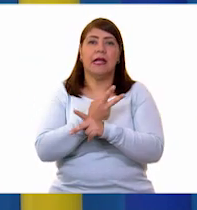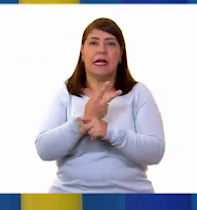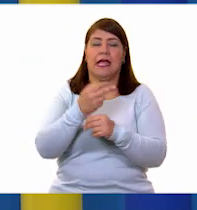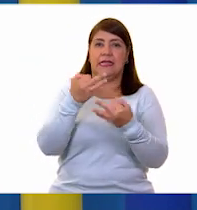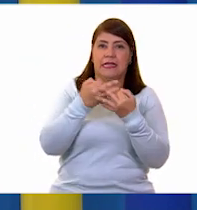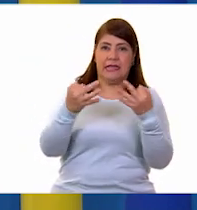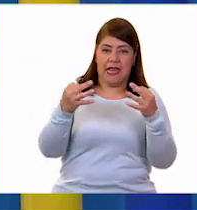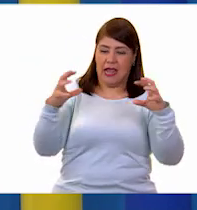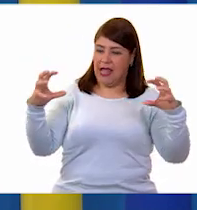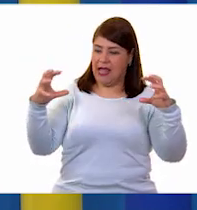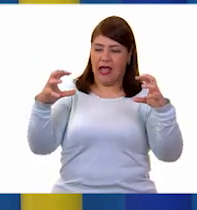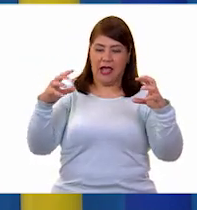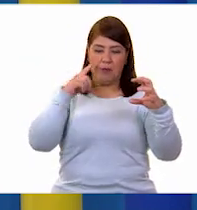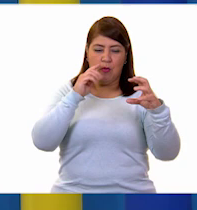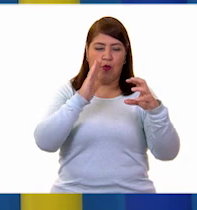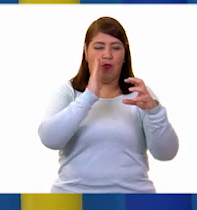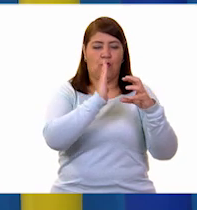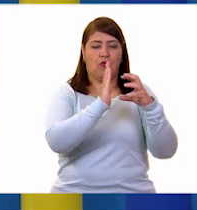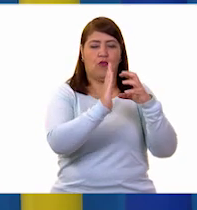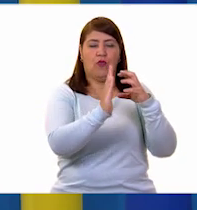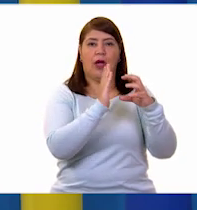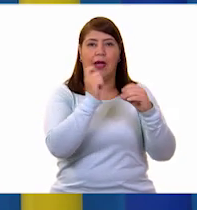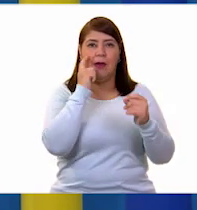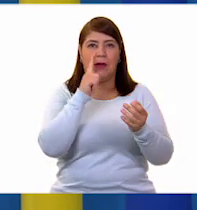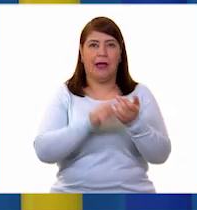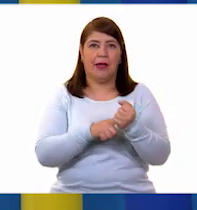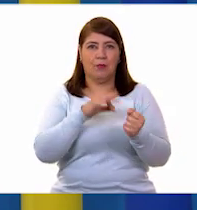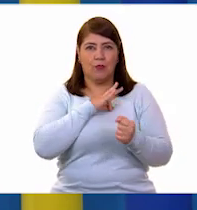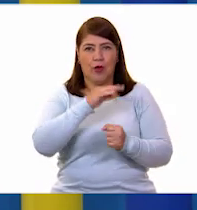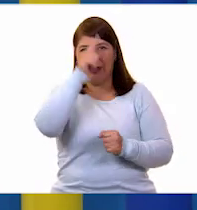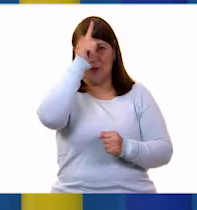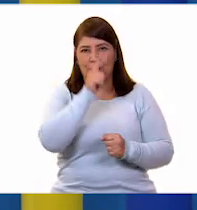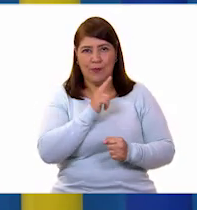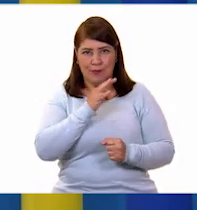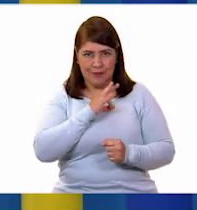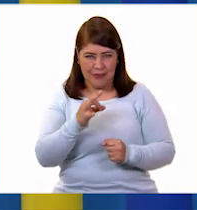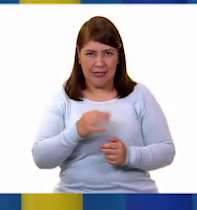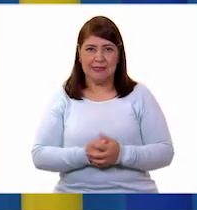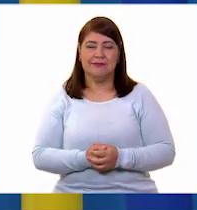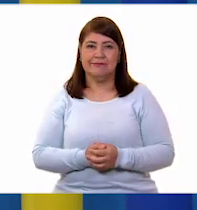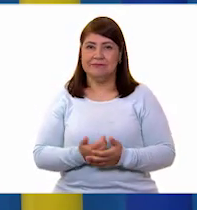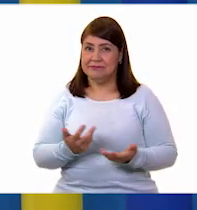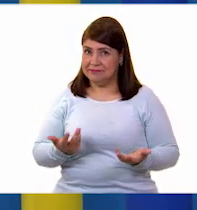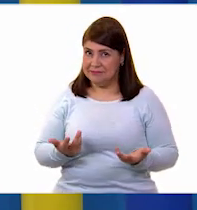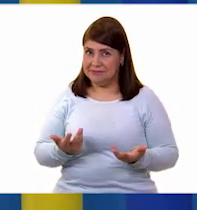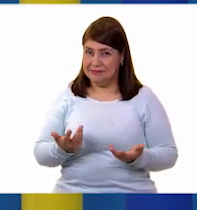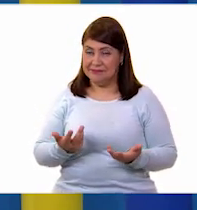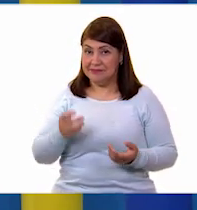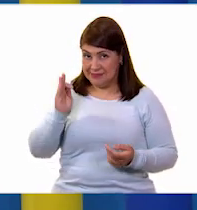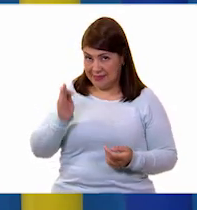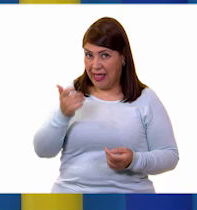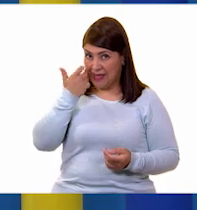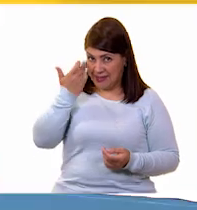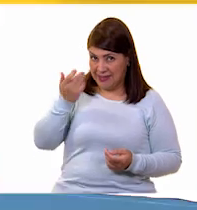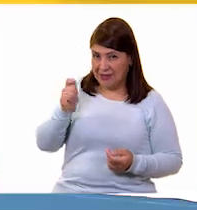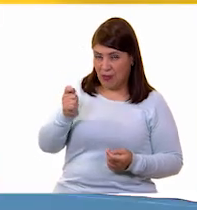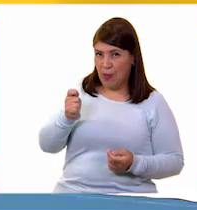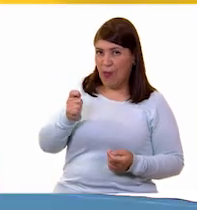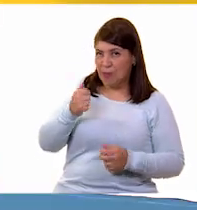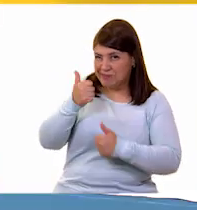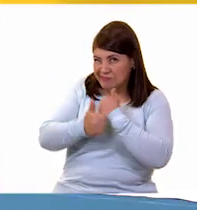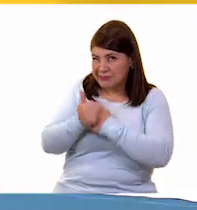la Luna, proyectando una sombra hacia nuestro satélite natural. María, ¿aceptarías un reto?